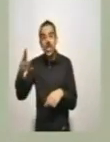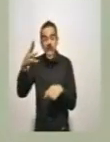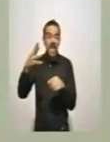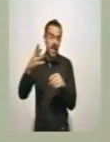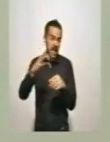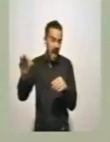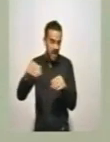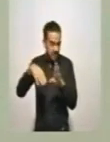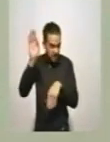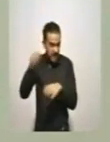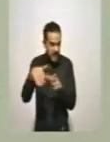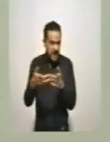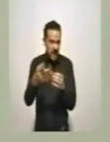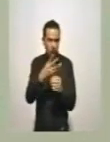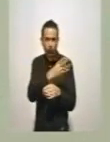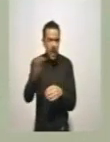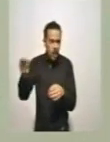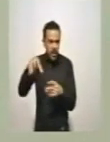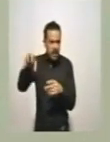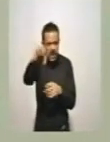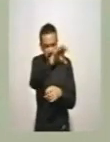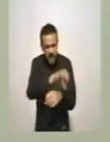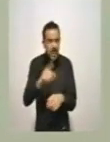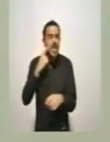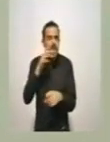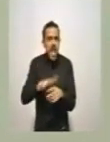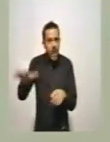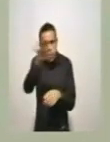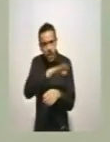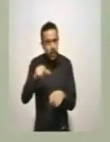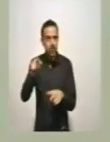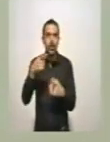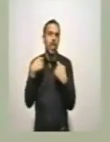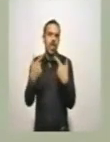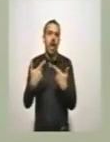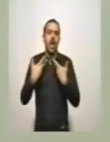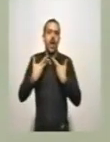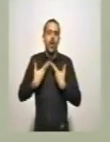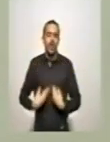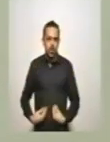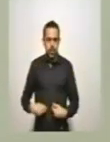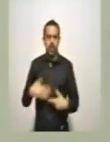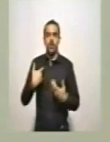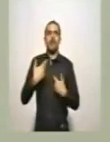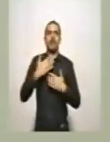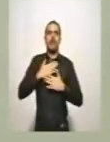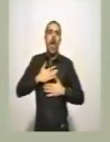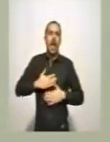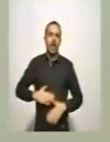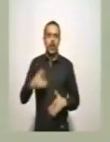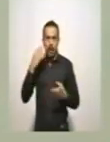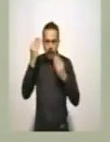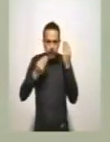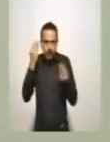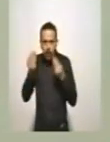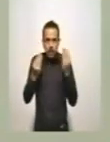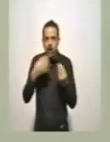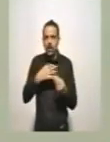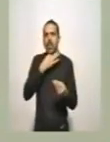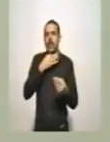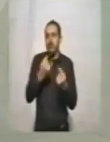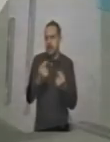provincia que hoy tienen ese alivio, vuelvo a repetir, de que no se le van a cortar estos servicios.